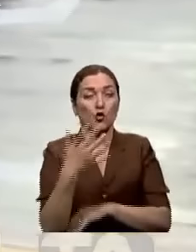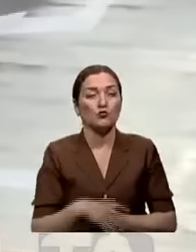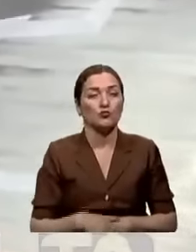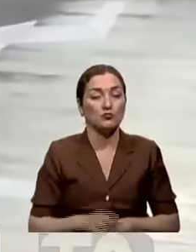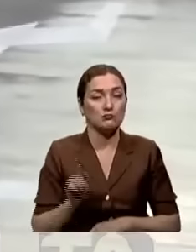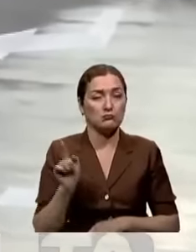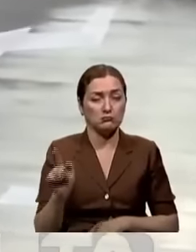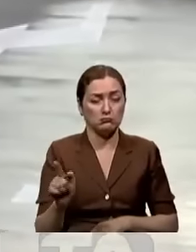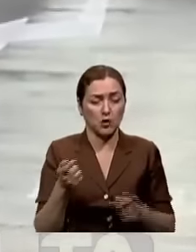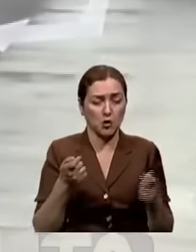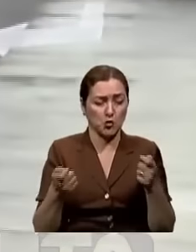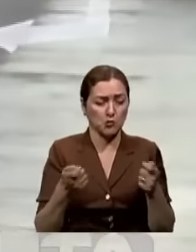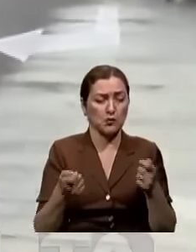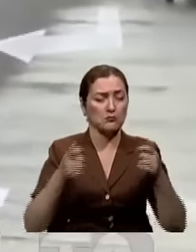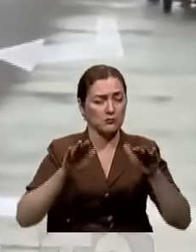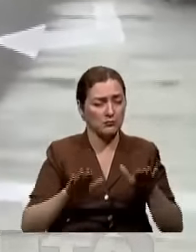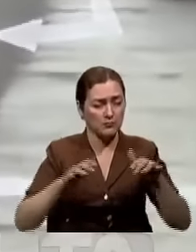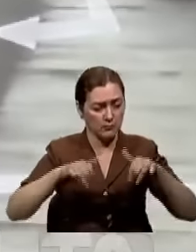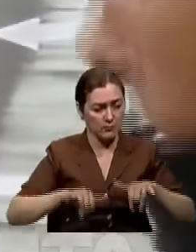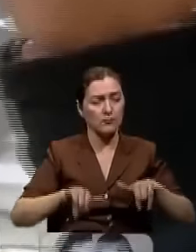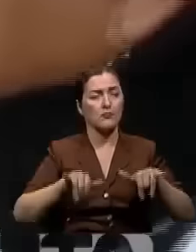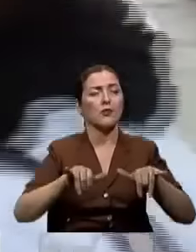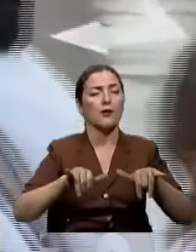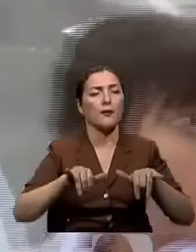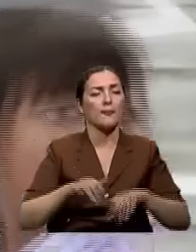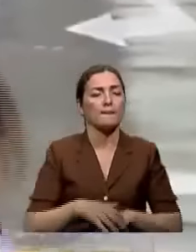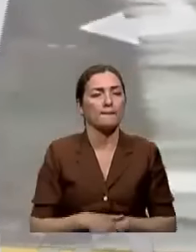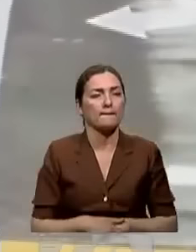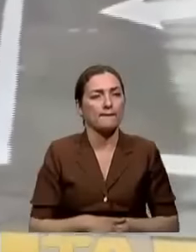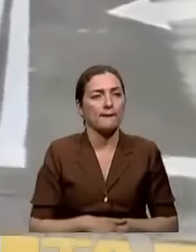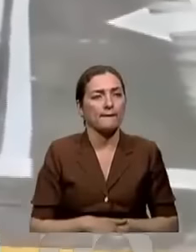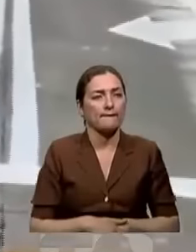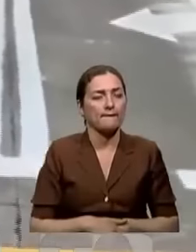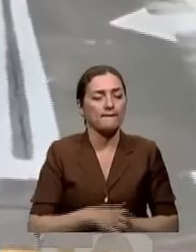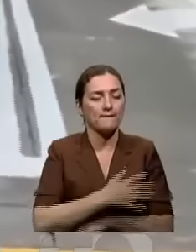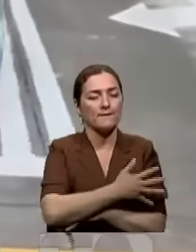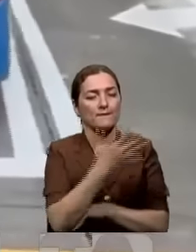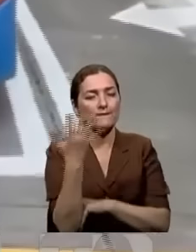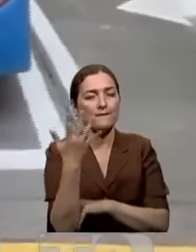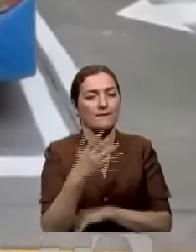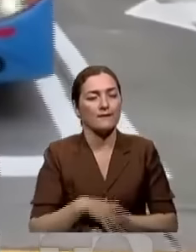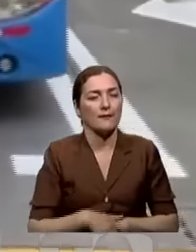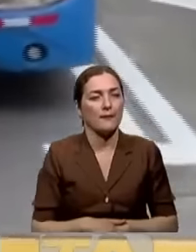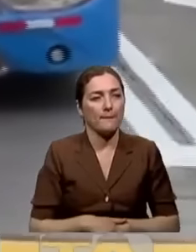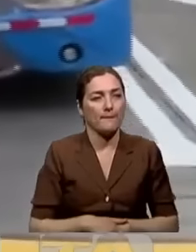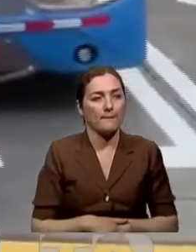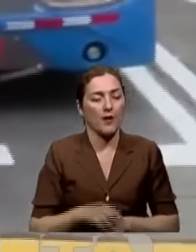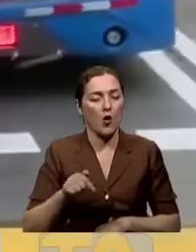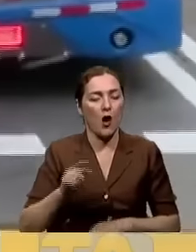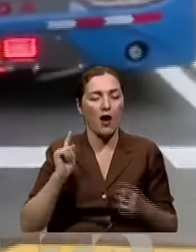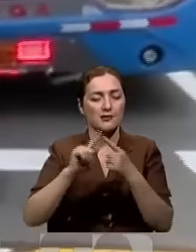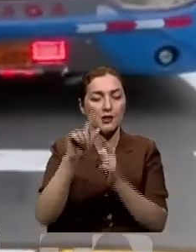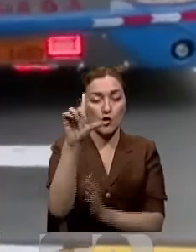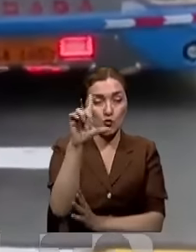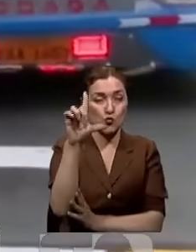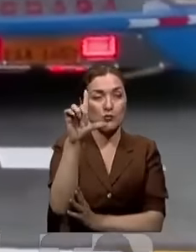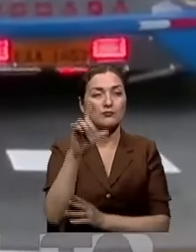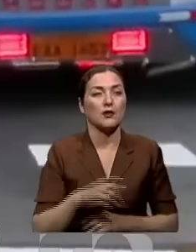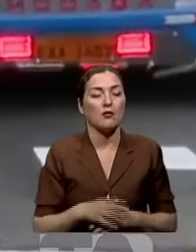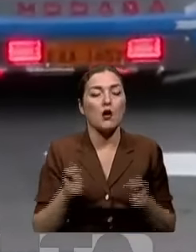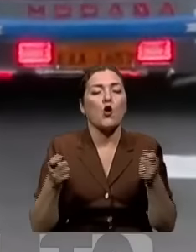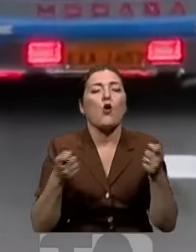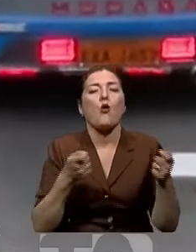estos operativos se mantendrán durante estos 5 días, desde hoy hasta el día lunes, y los operativos